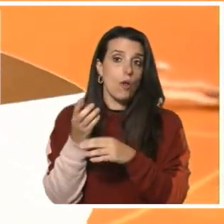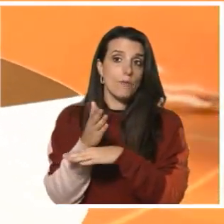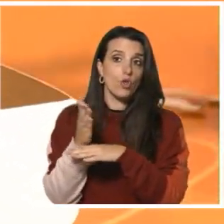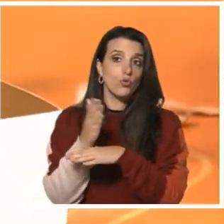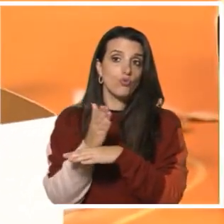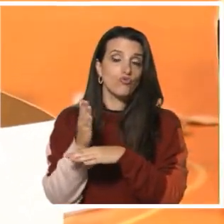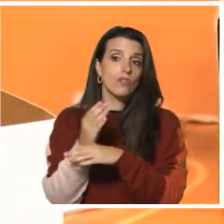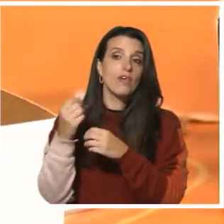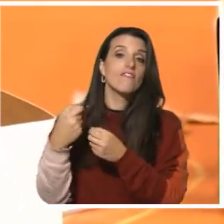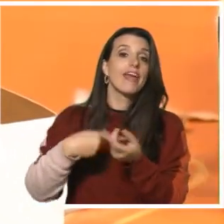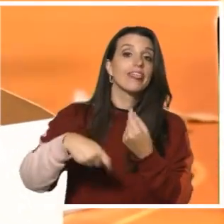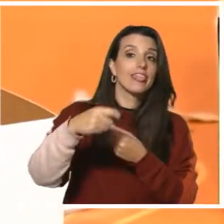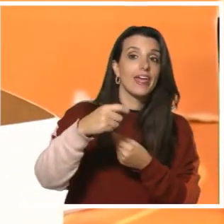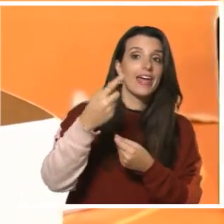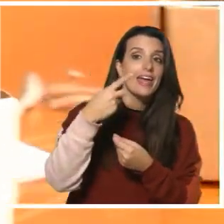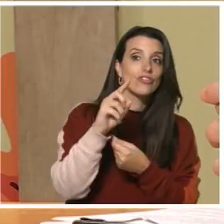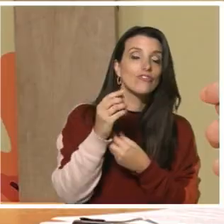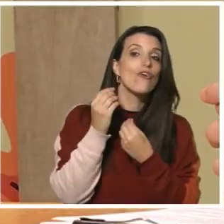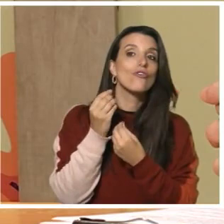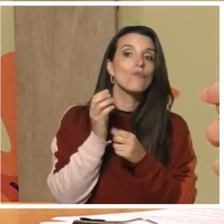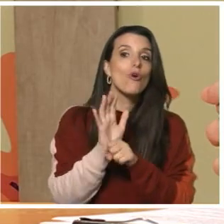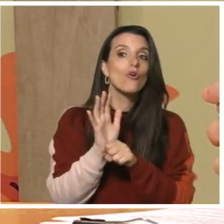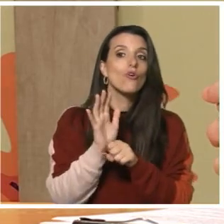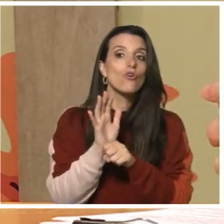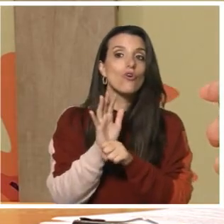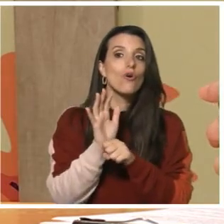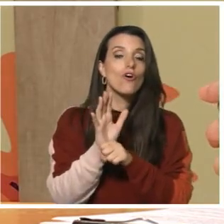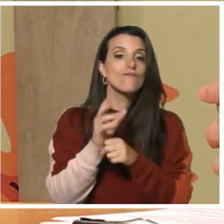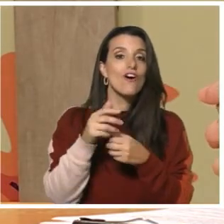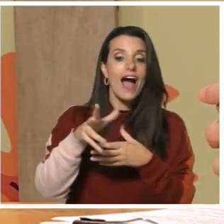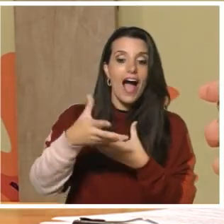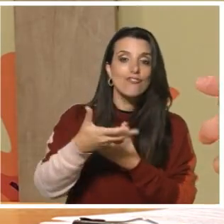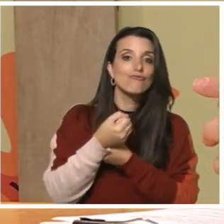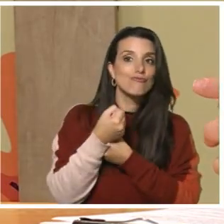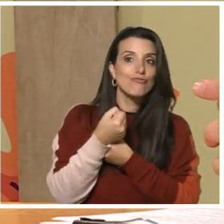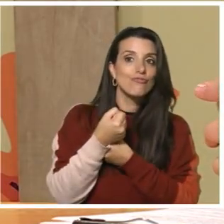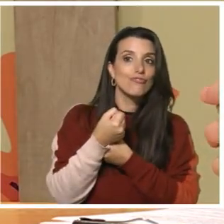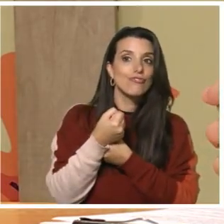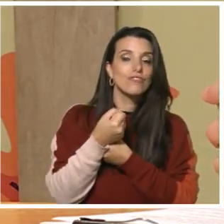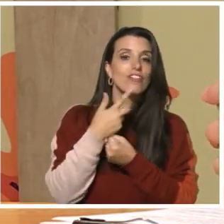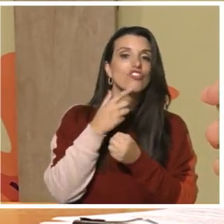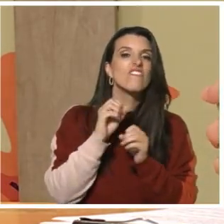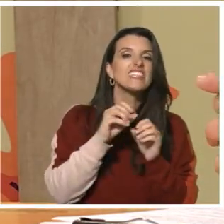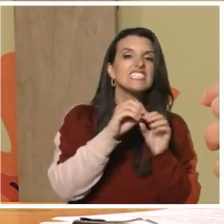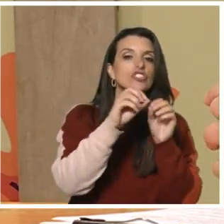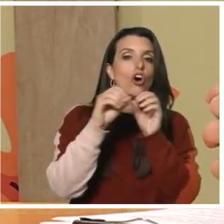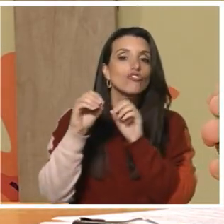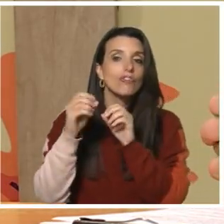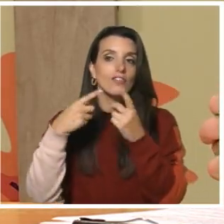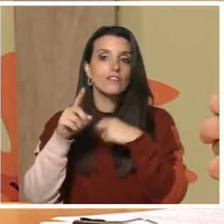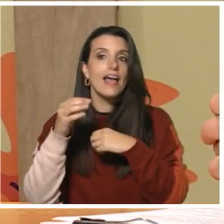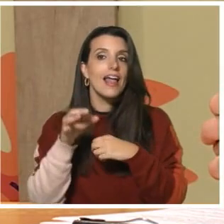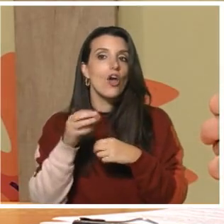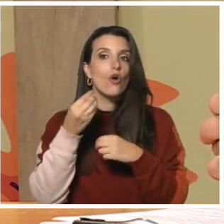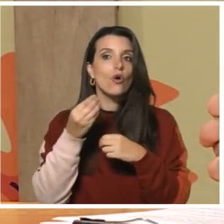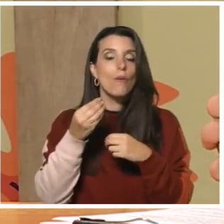ella, se los vende. Entonces, es como que la lavanda, un ejemplo, ayuda a repeler todos los bichos. Entonces, él lo pone